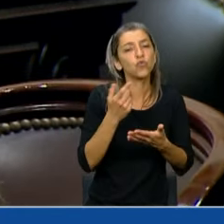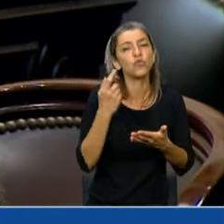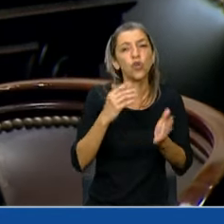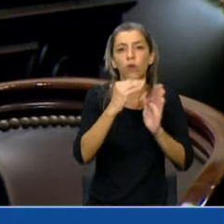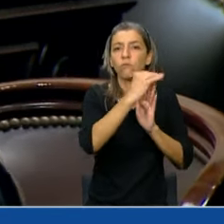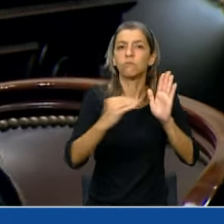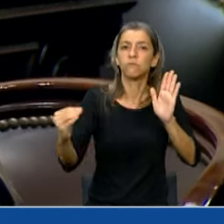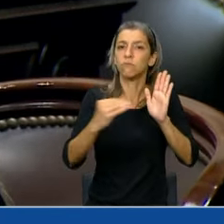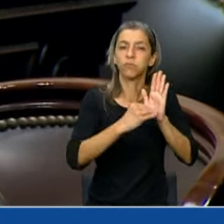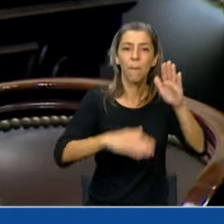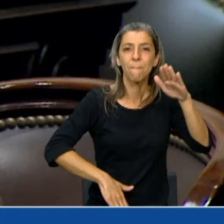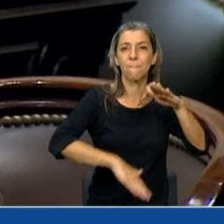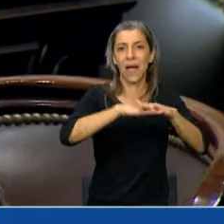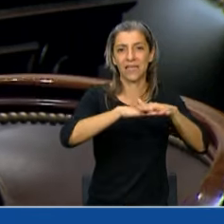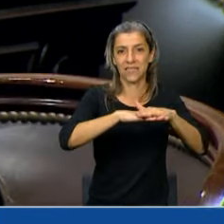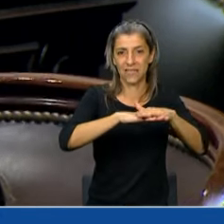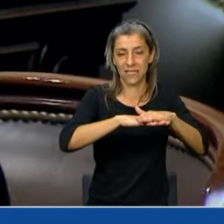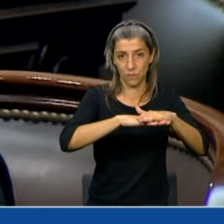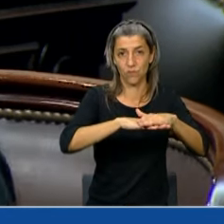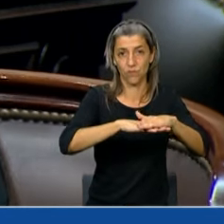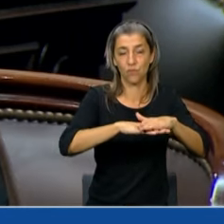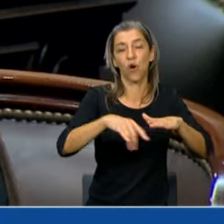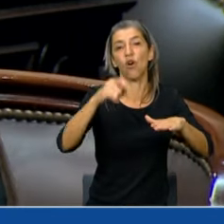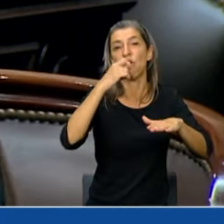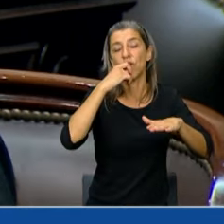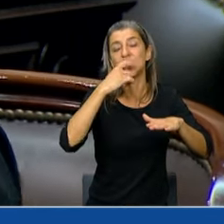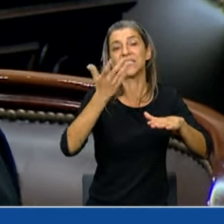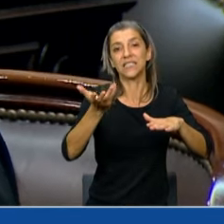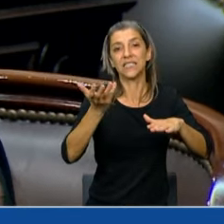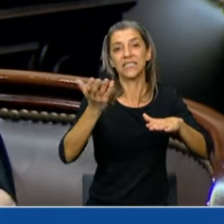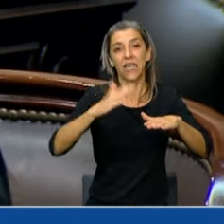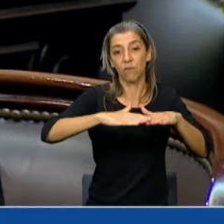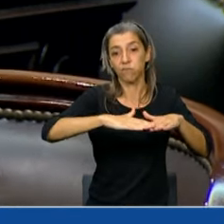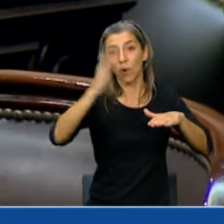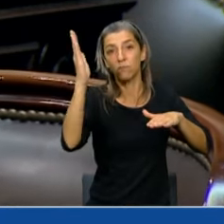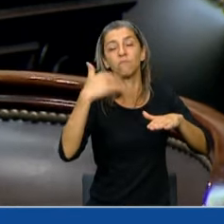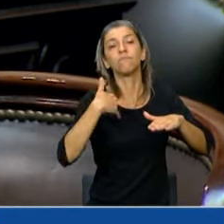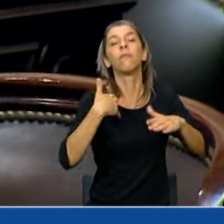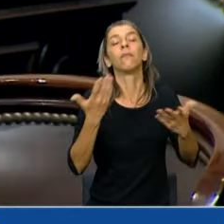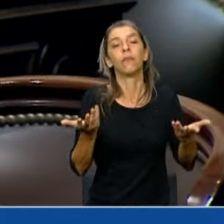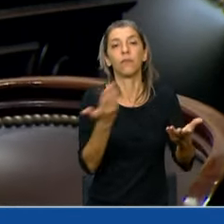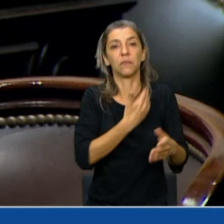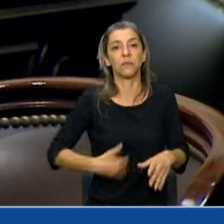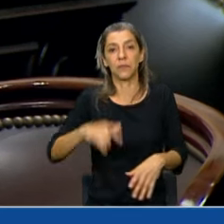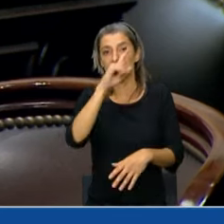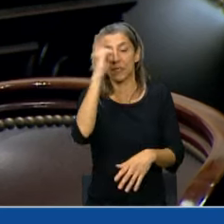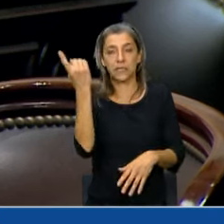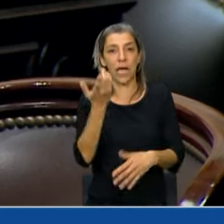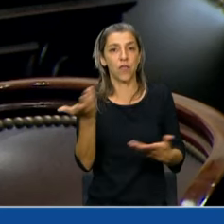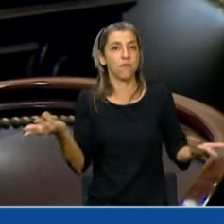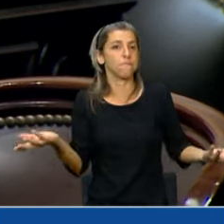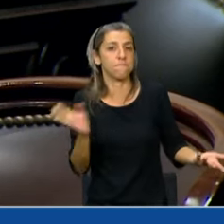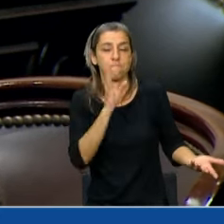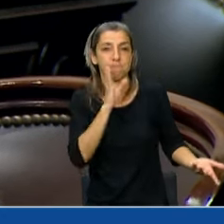defina esa capacidad excedente si no la presunción es que el estado nunca se pronuncia sobre un objetivo de